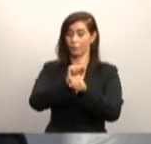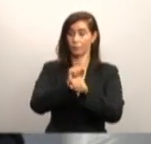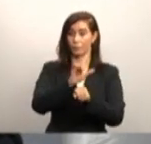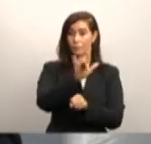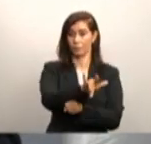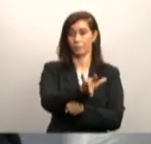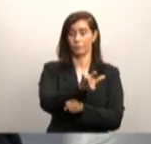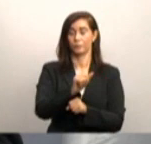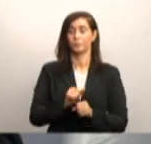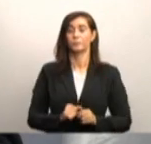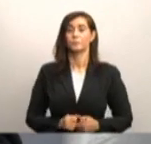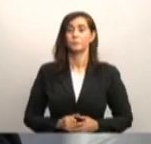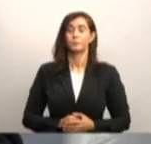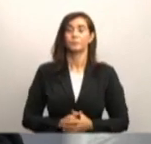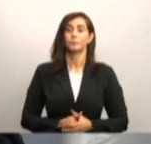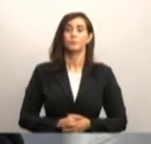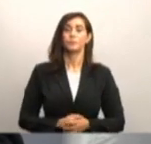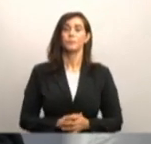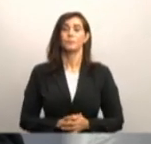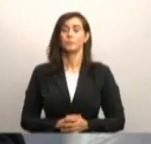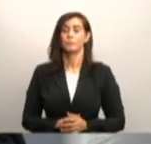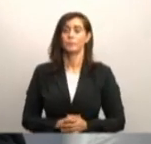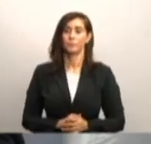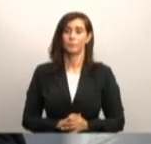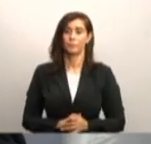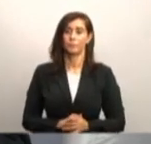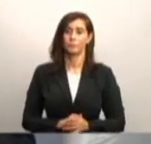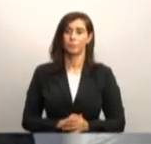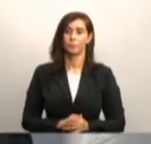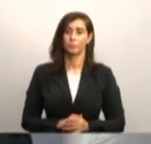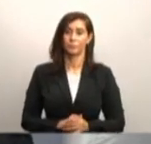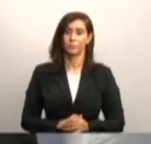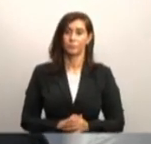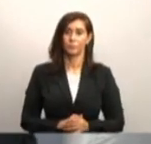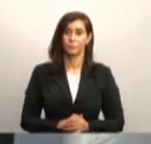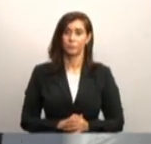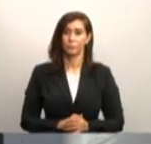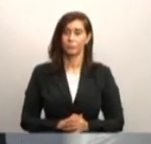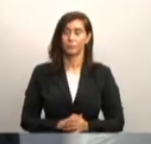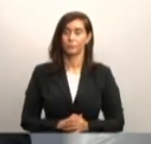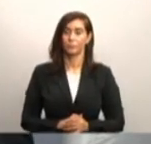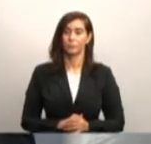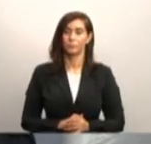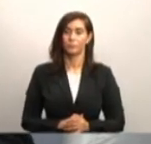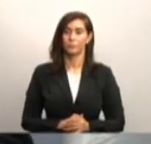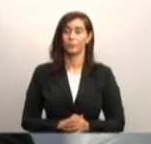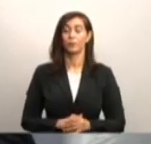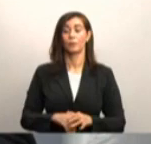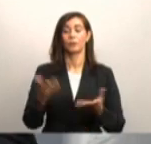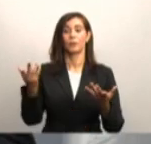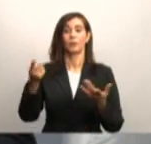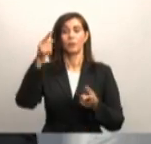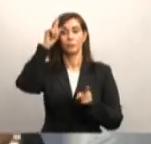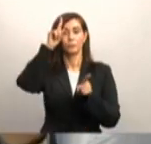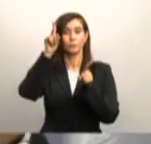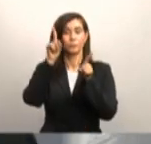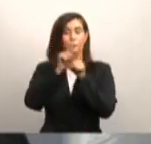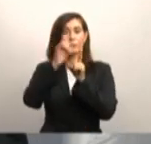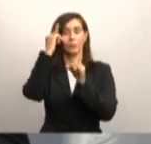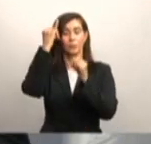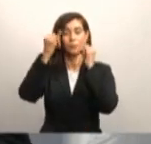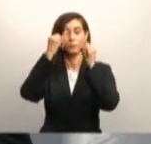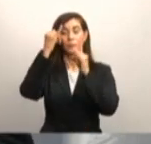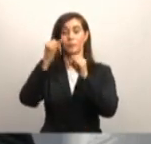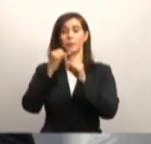Y lo que se buscaba y se planteaba incluso por síndicos de los municipios del Gran